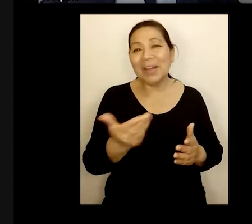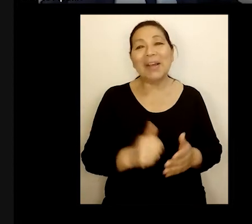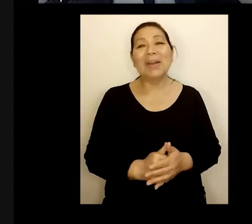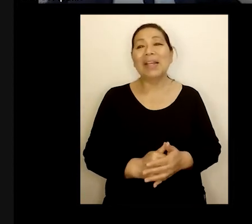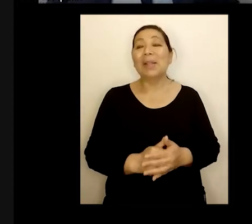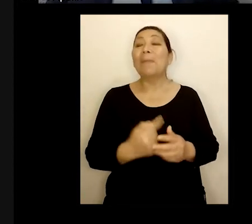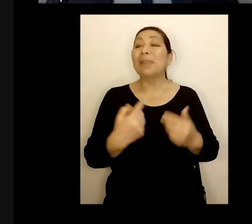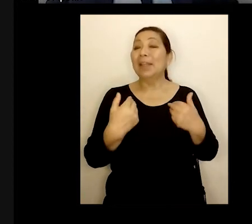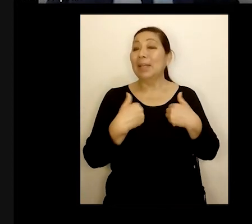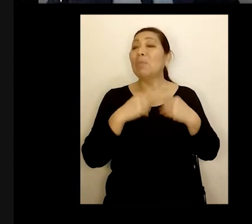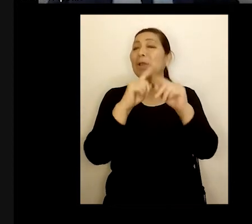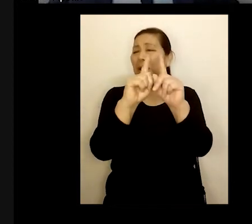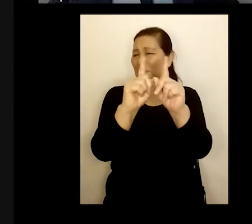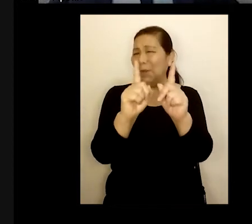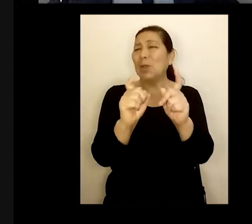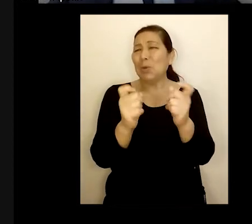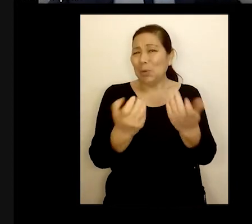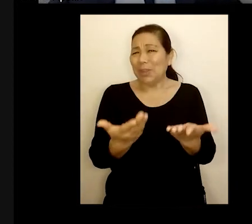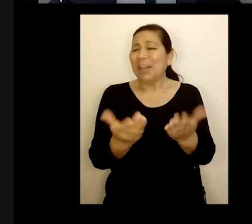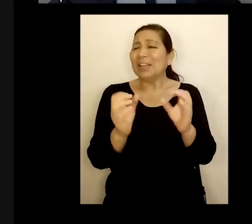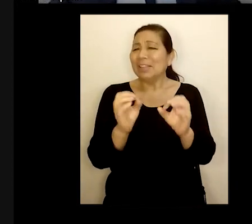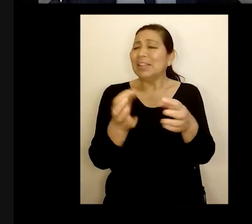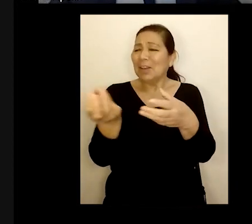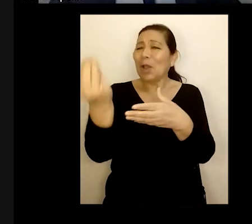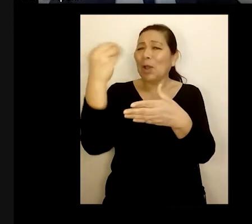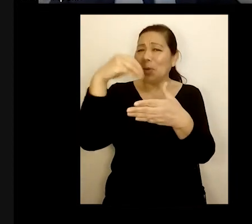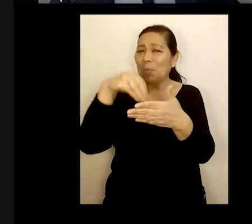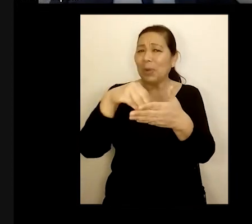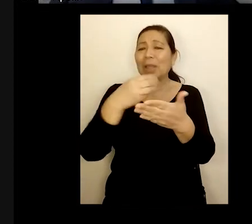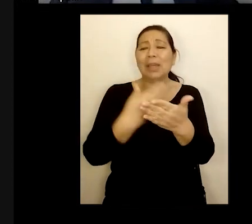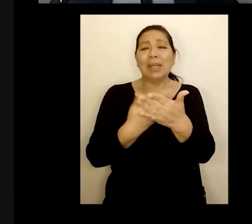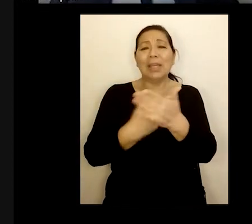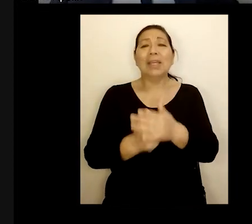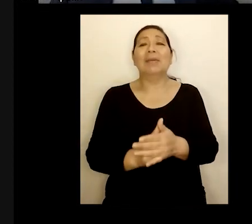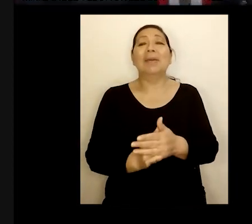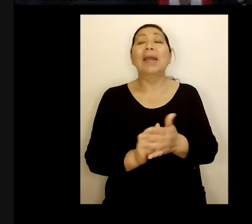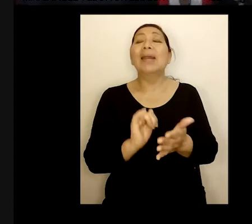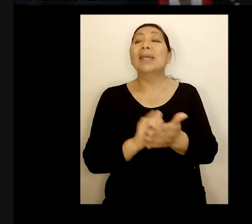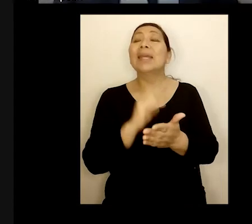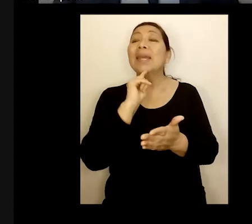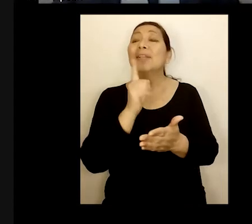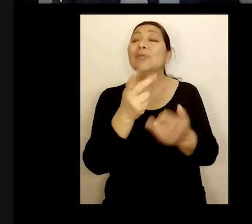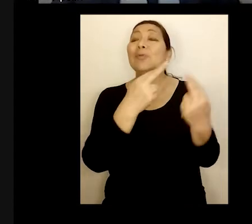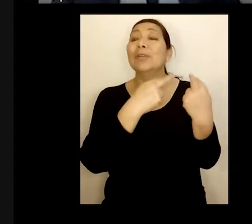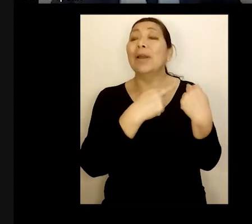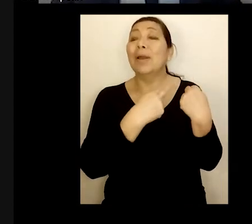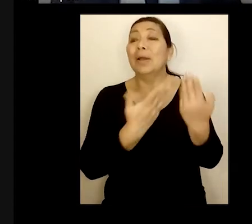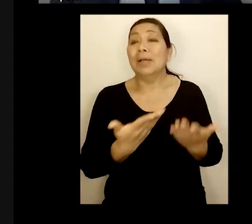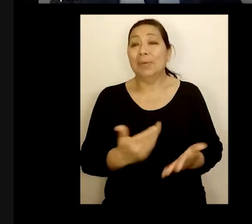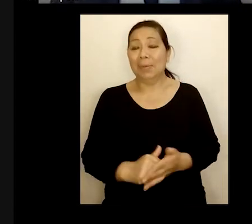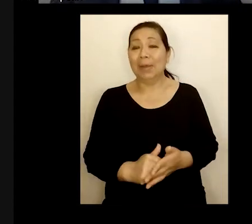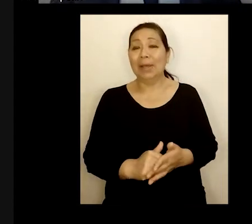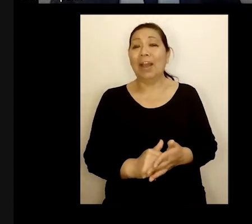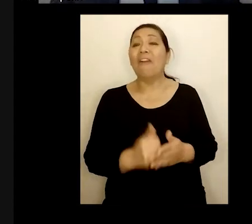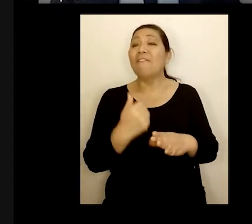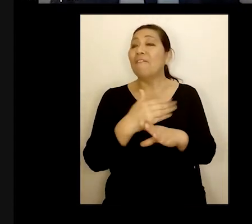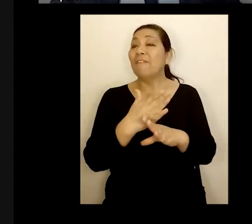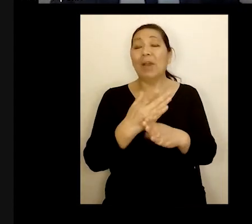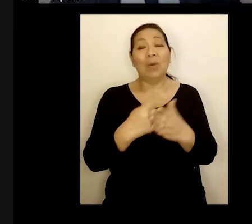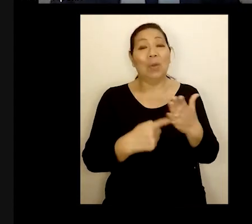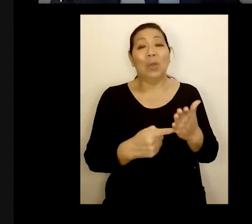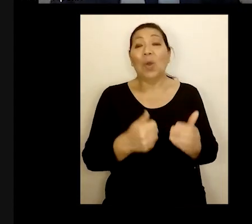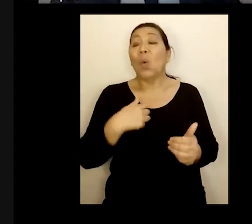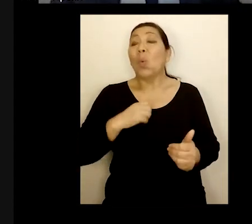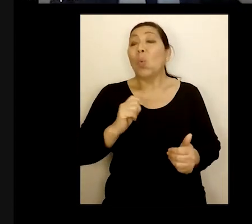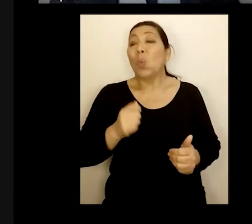oficio. Debemos preguntarnos entonces si la incorporación de una prueba de oficio es un deber o una facultad de